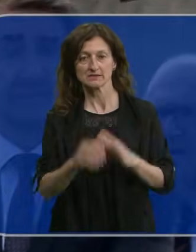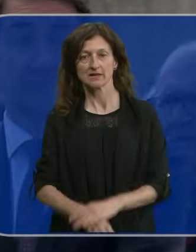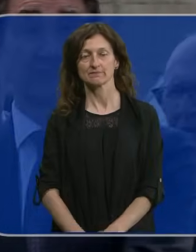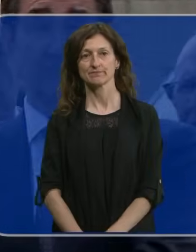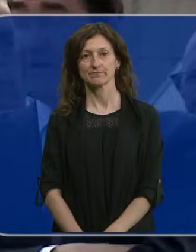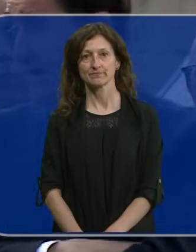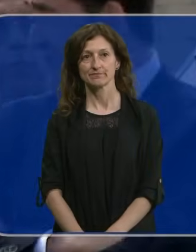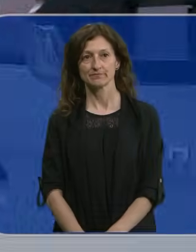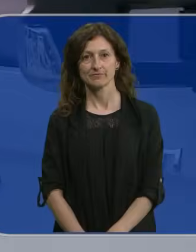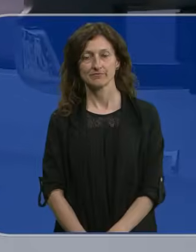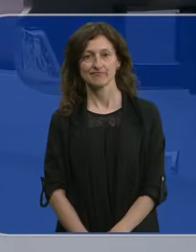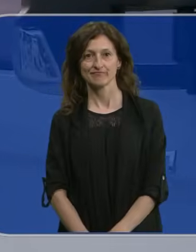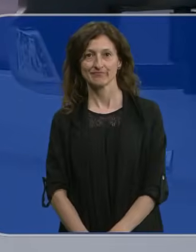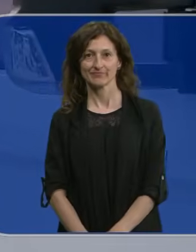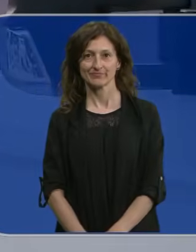domésticos.